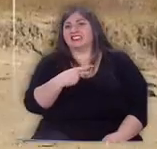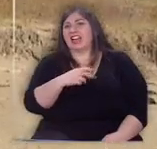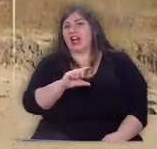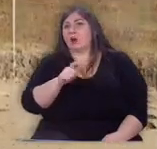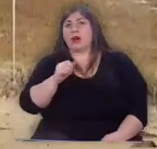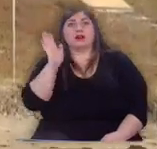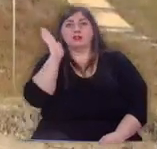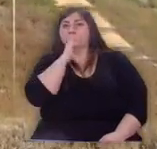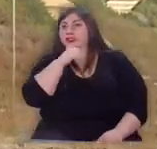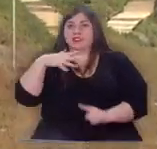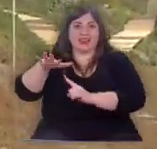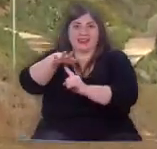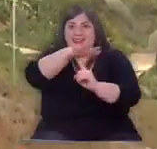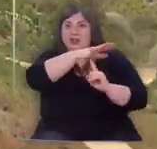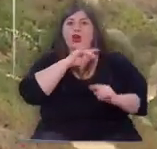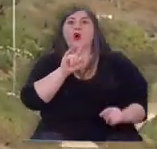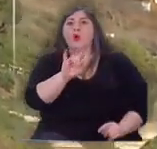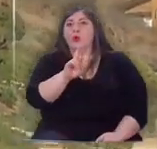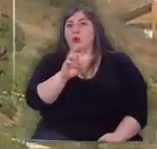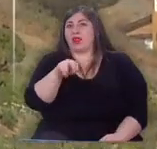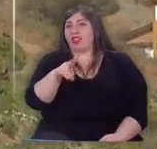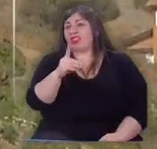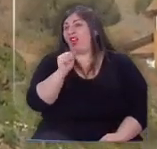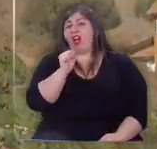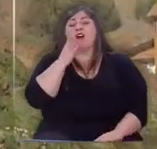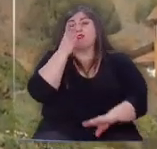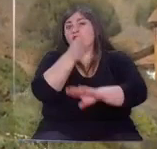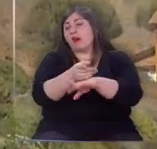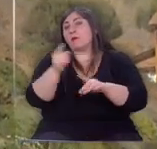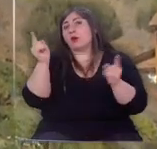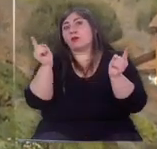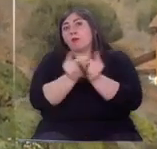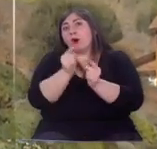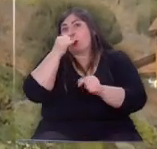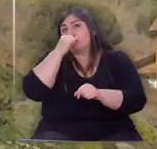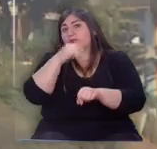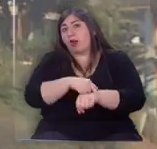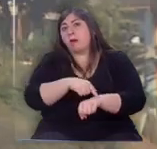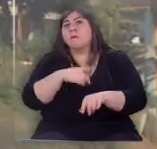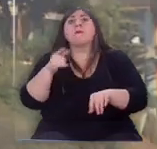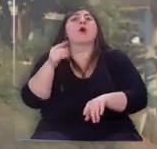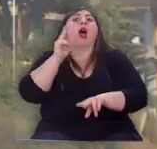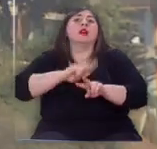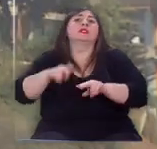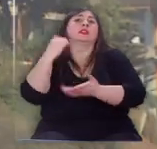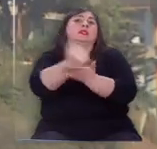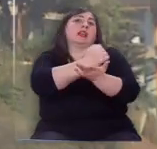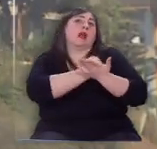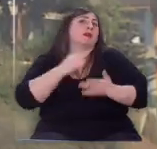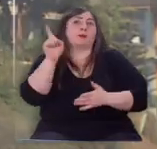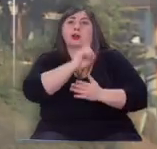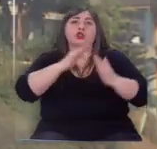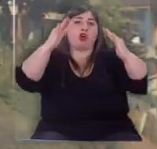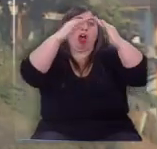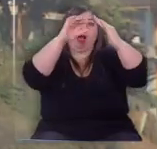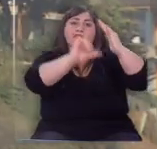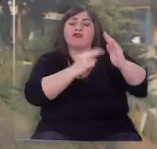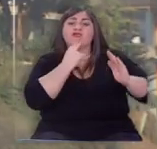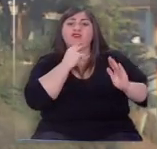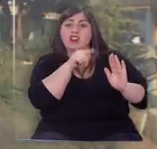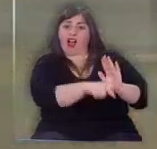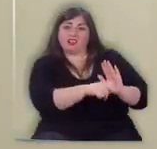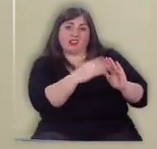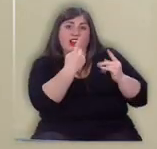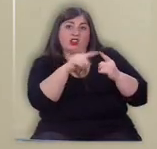helicóptero. Urenda asegura que solo fue por un rato a realizar algunos trámites durante el día, pero no a quedarse en su otra